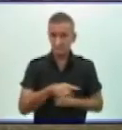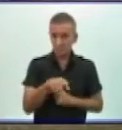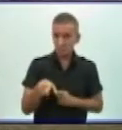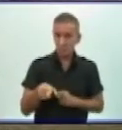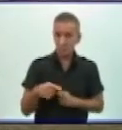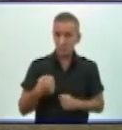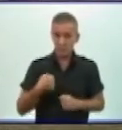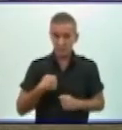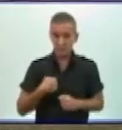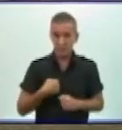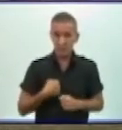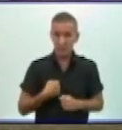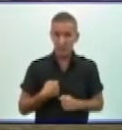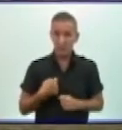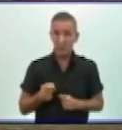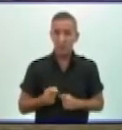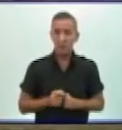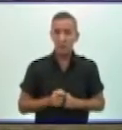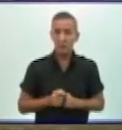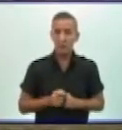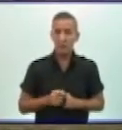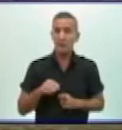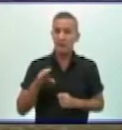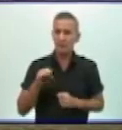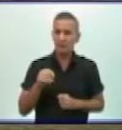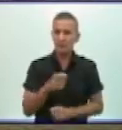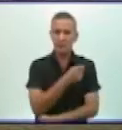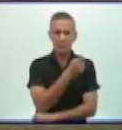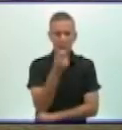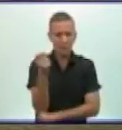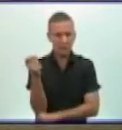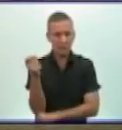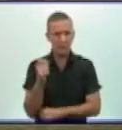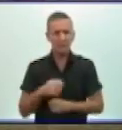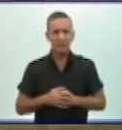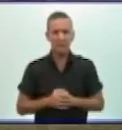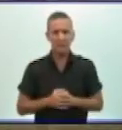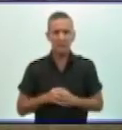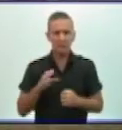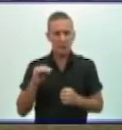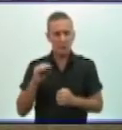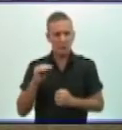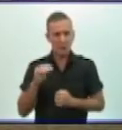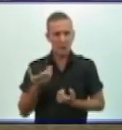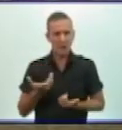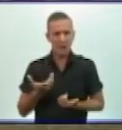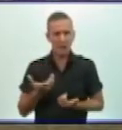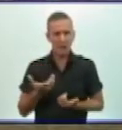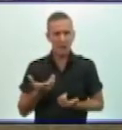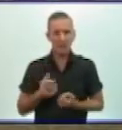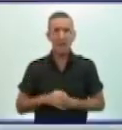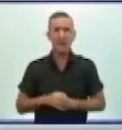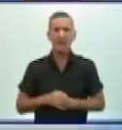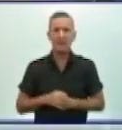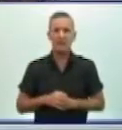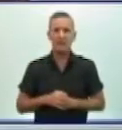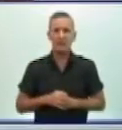a darnos un brinco hasta el estudio donde estaremos hablando con la profesora Araid González, quien nos comenta sobre la figura de Julio Antonio Meyer.